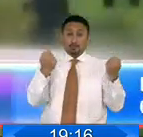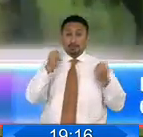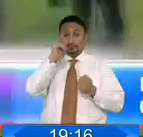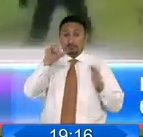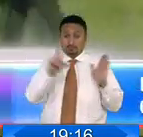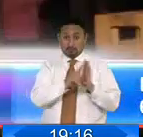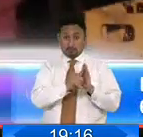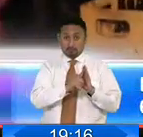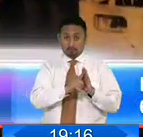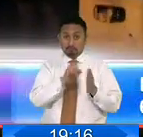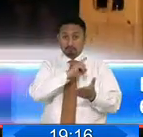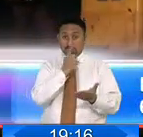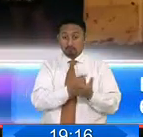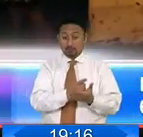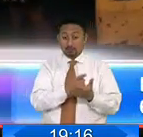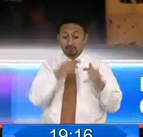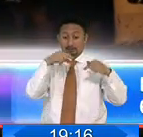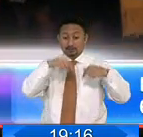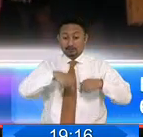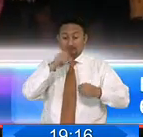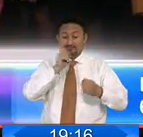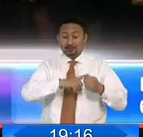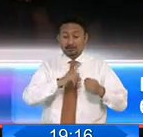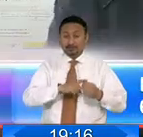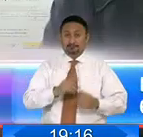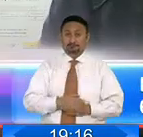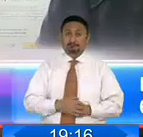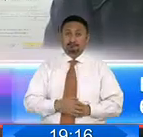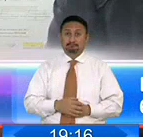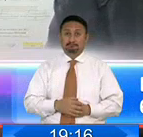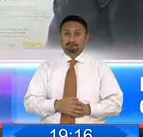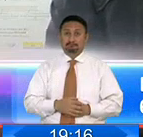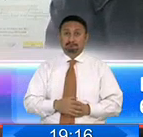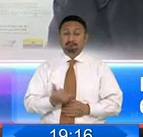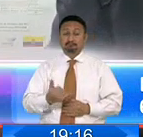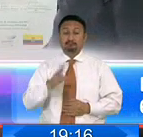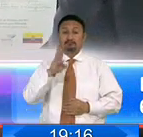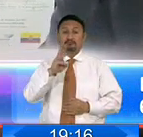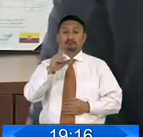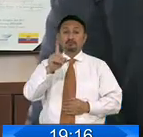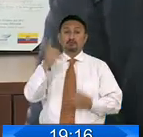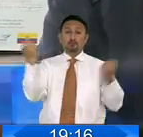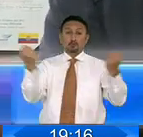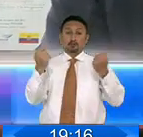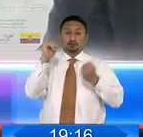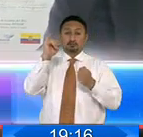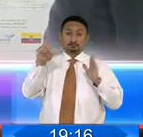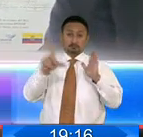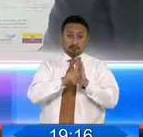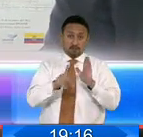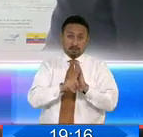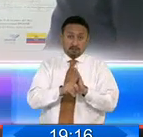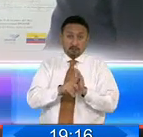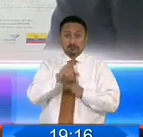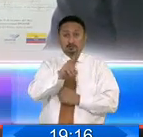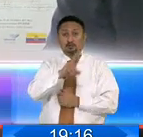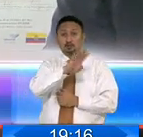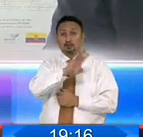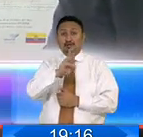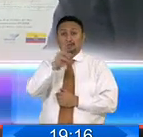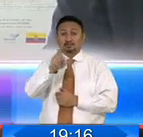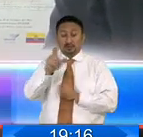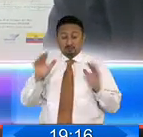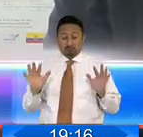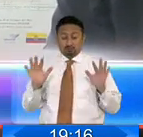se continúan reportando en la capital entre hemos registrado 61 fiestas clandestinas 246